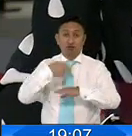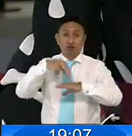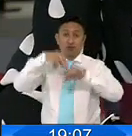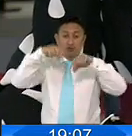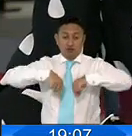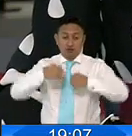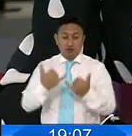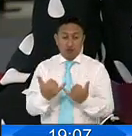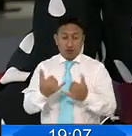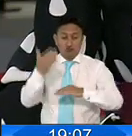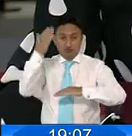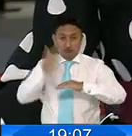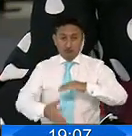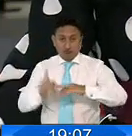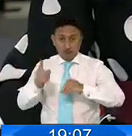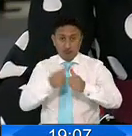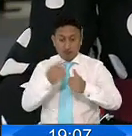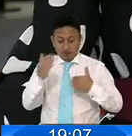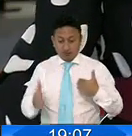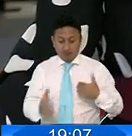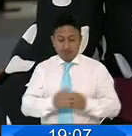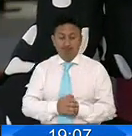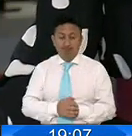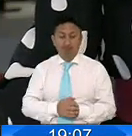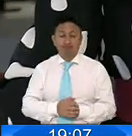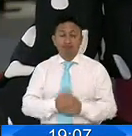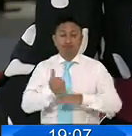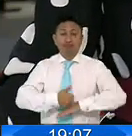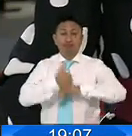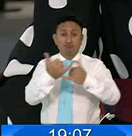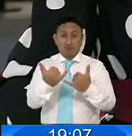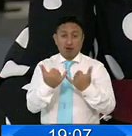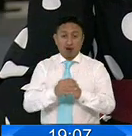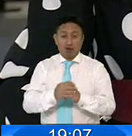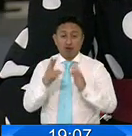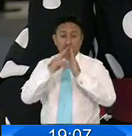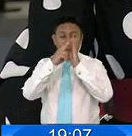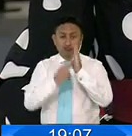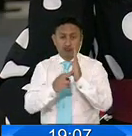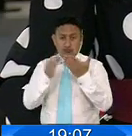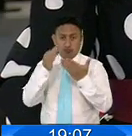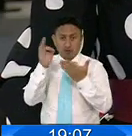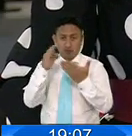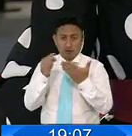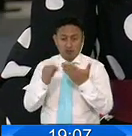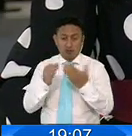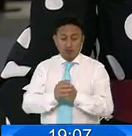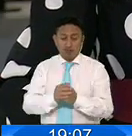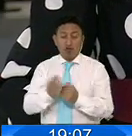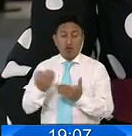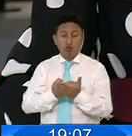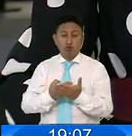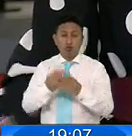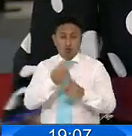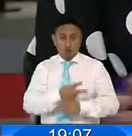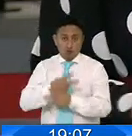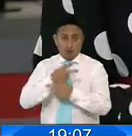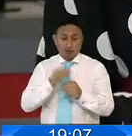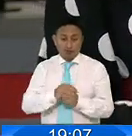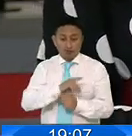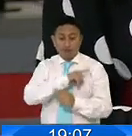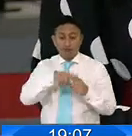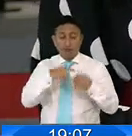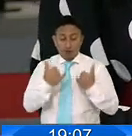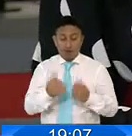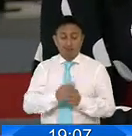tras el cierre de una primera etapa. El Pleno del organismo tendrá que aprobar su registro en una sesión plenaria. Hasta el momento son